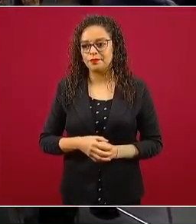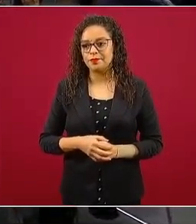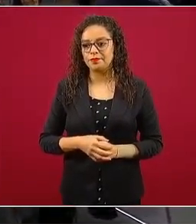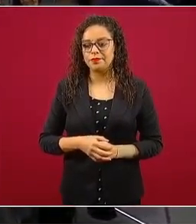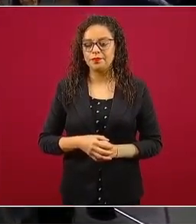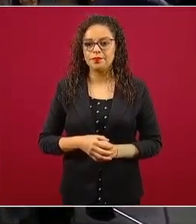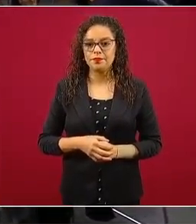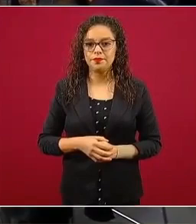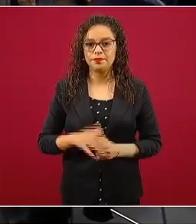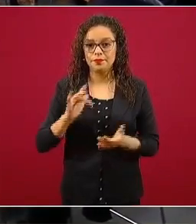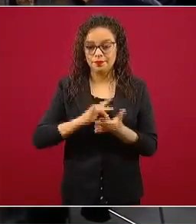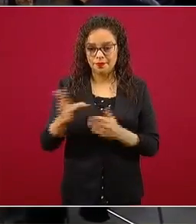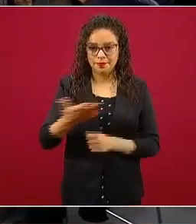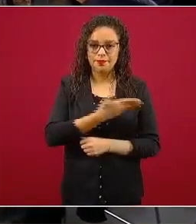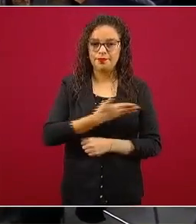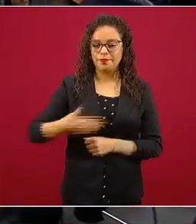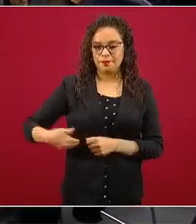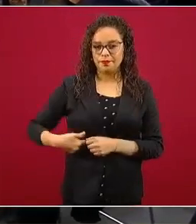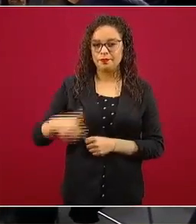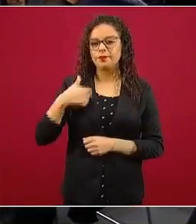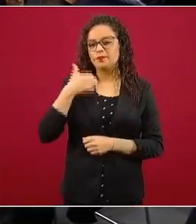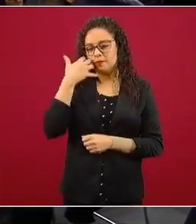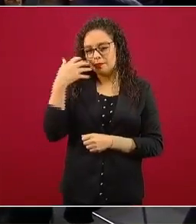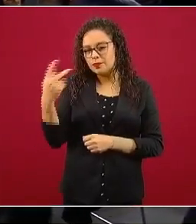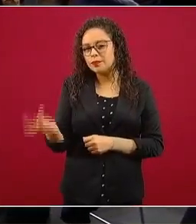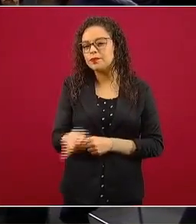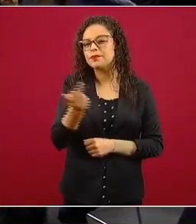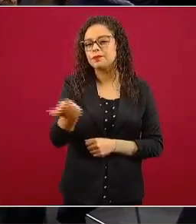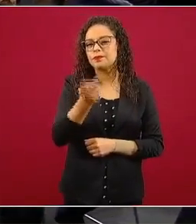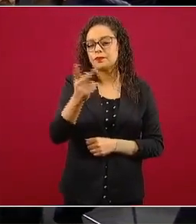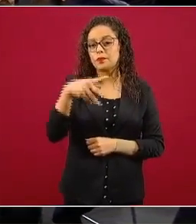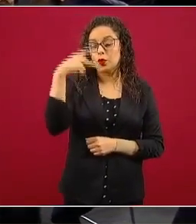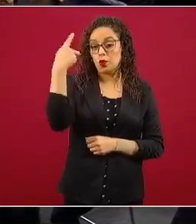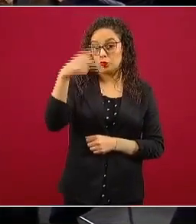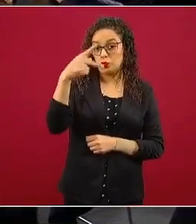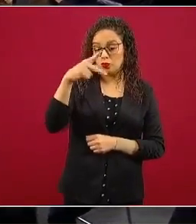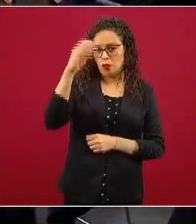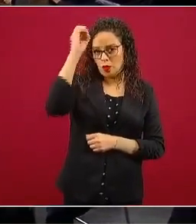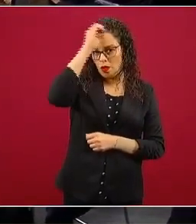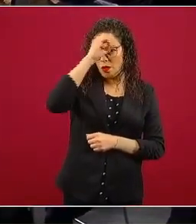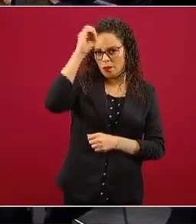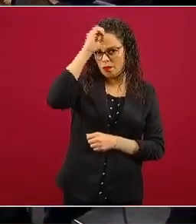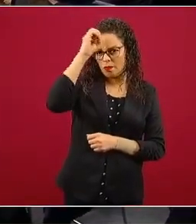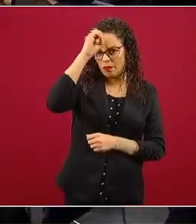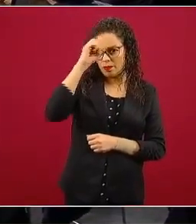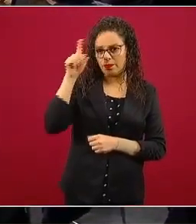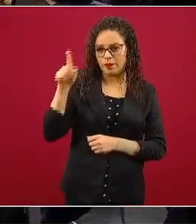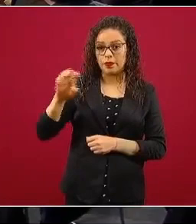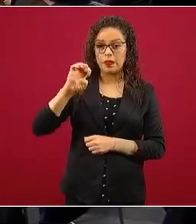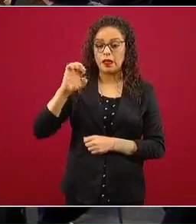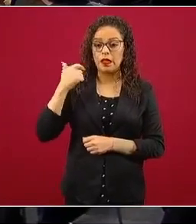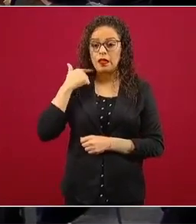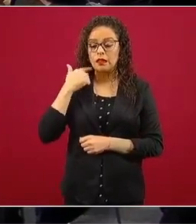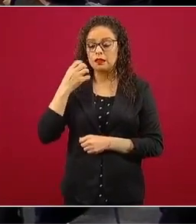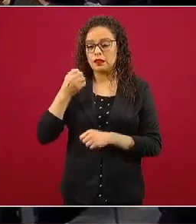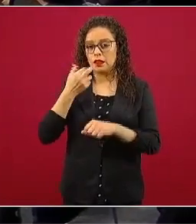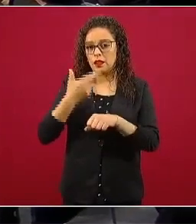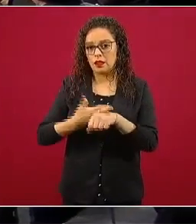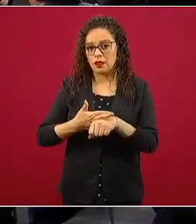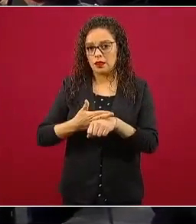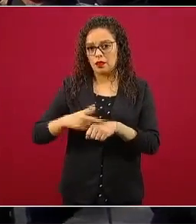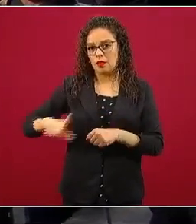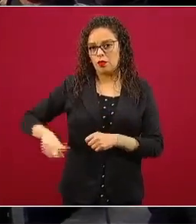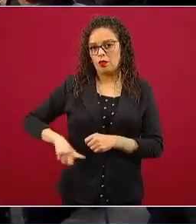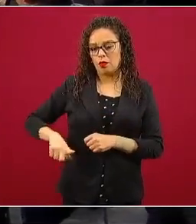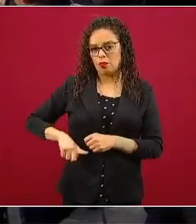Gracias, presidente. Quería preguntarle qué opinión le merece que exsecretarios de los gobiernos anteriores,